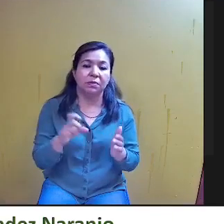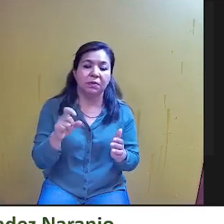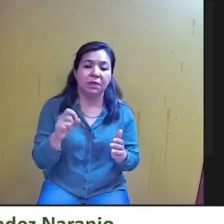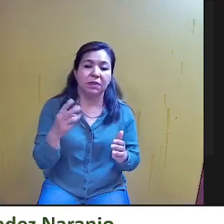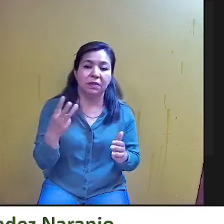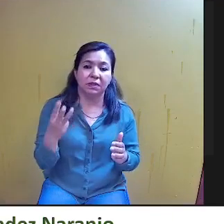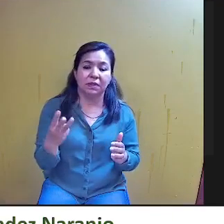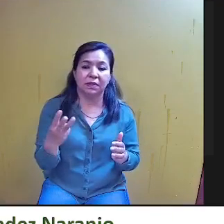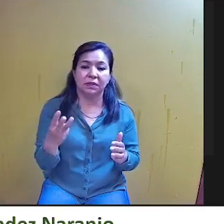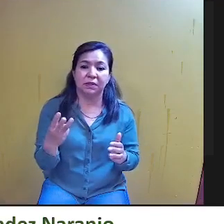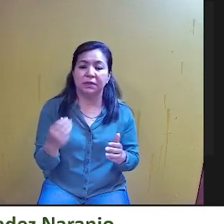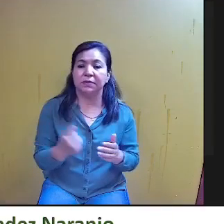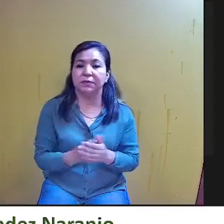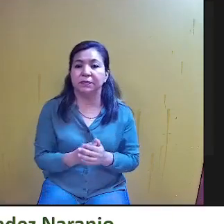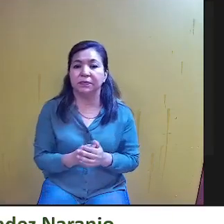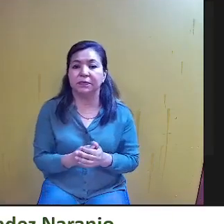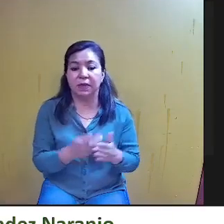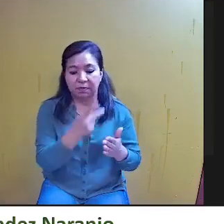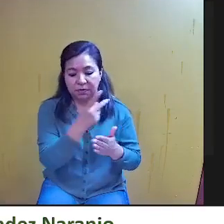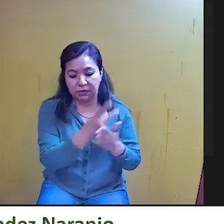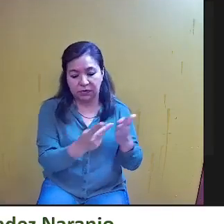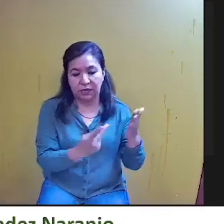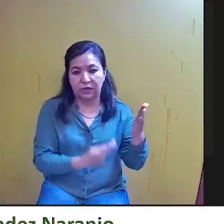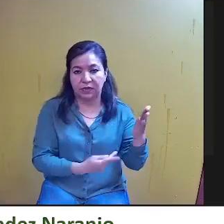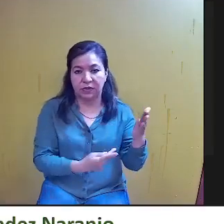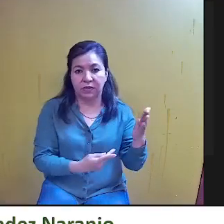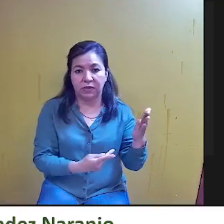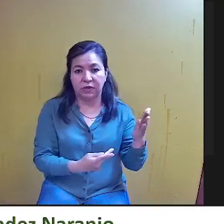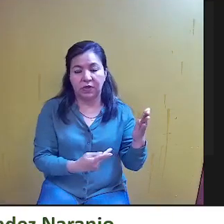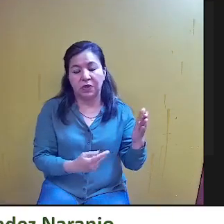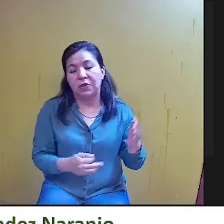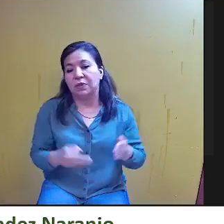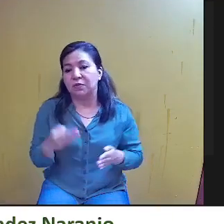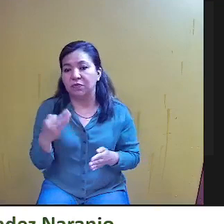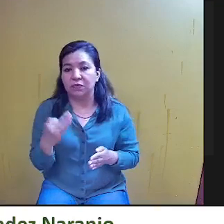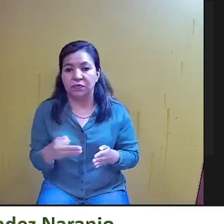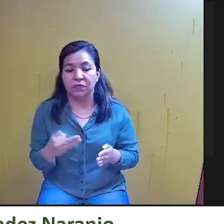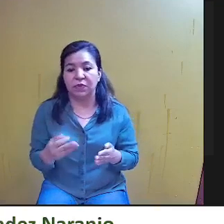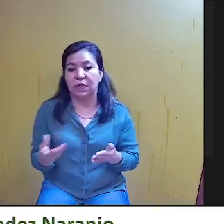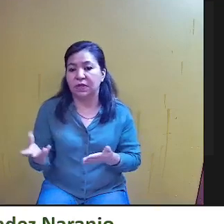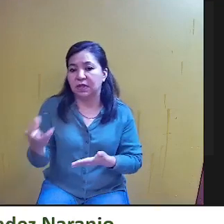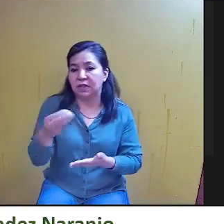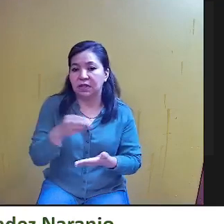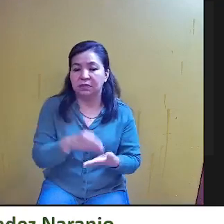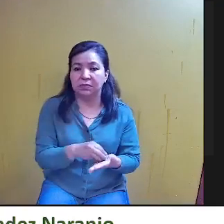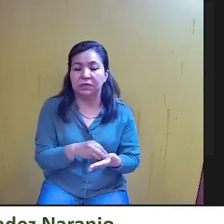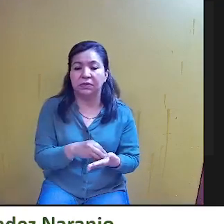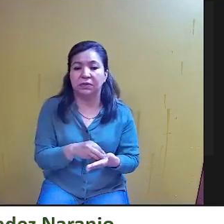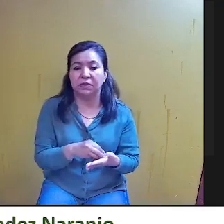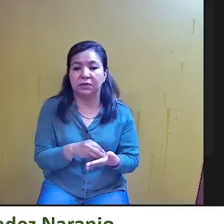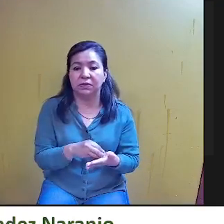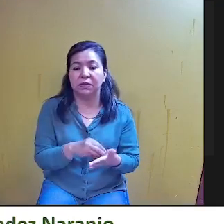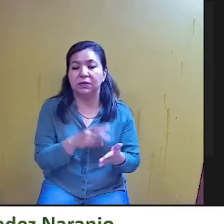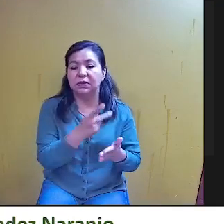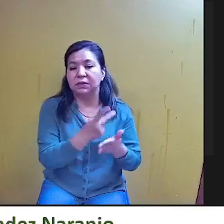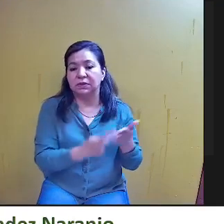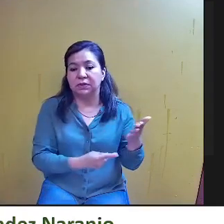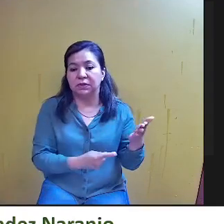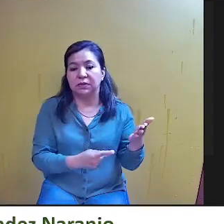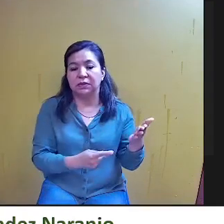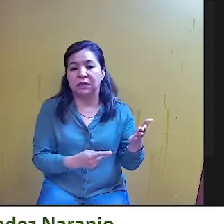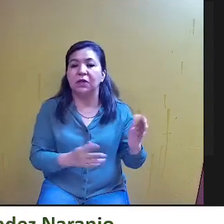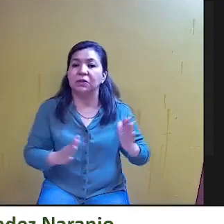Sobre el agravio mencionado en el proyecto se propone declararlo infundado, lo anterior porque, como se razona ampliamente en el proyecto, el hecho de que